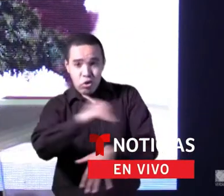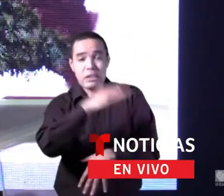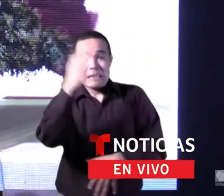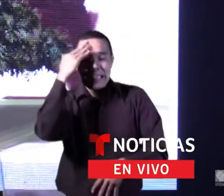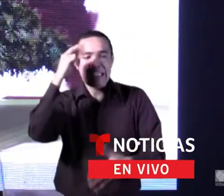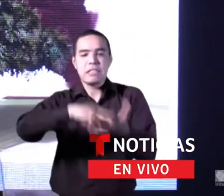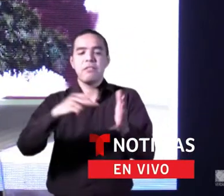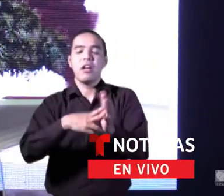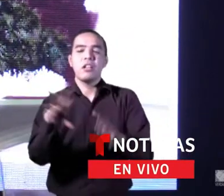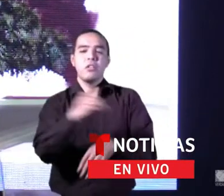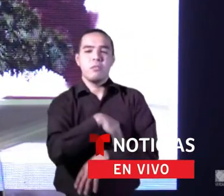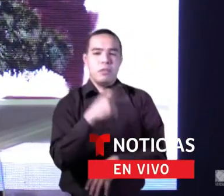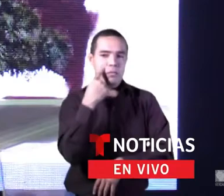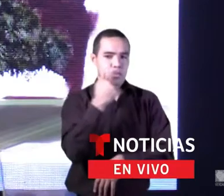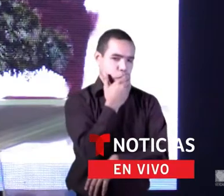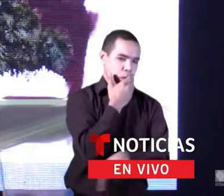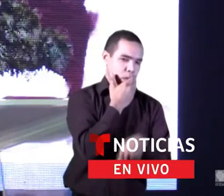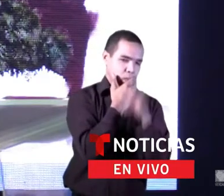ser señalado